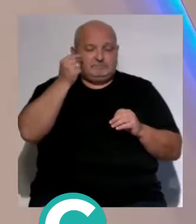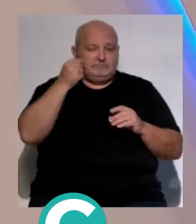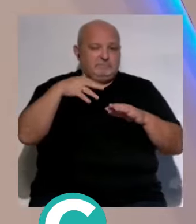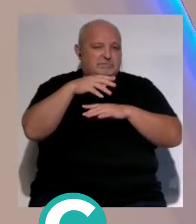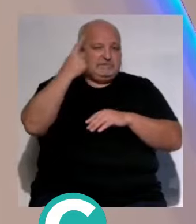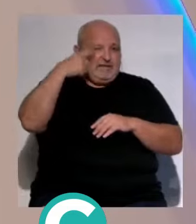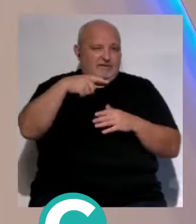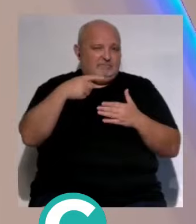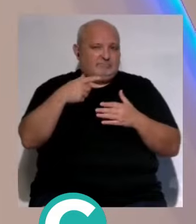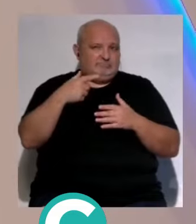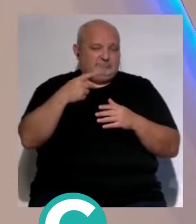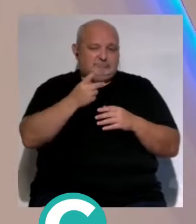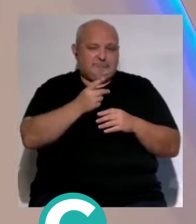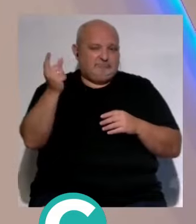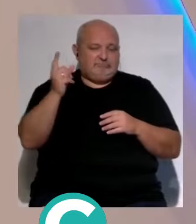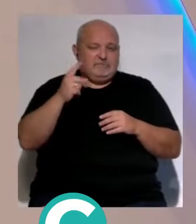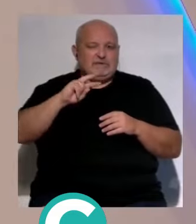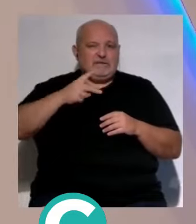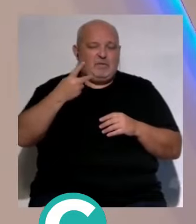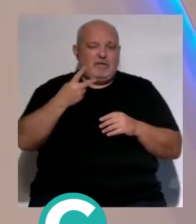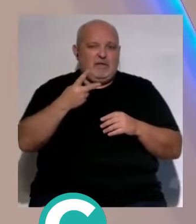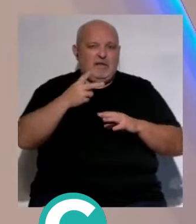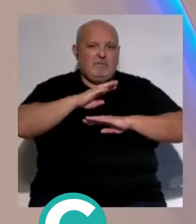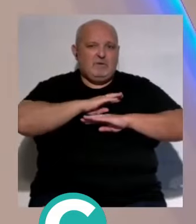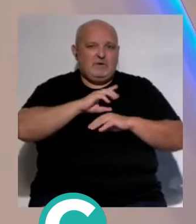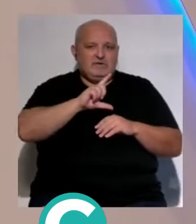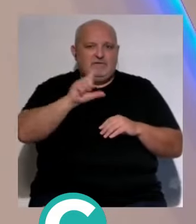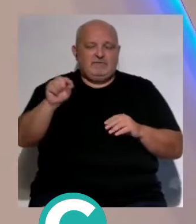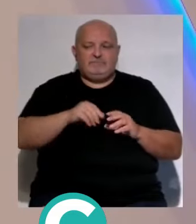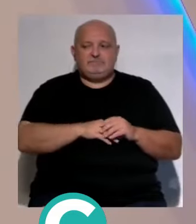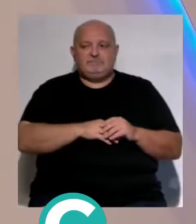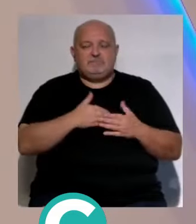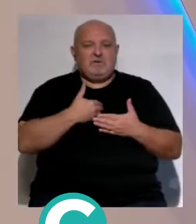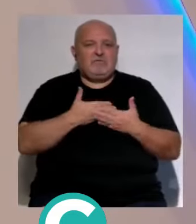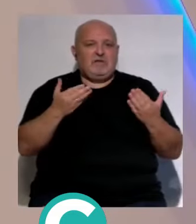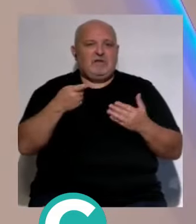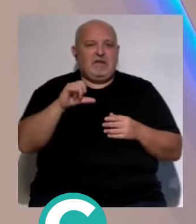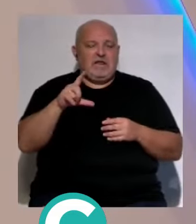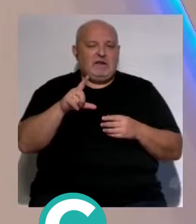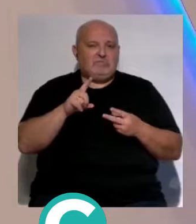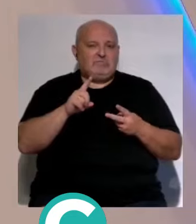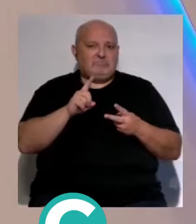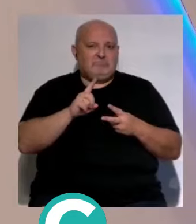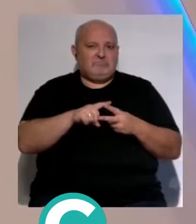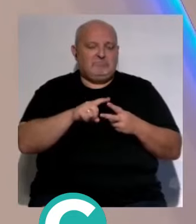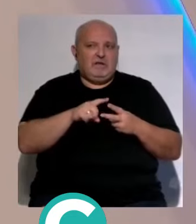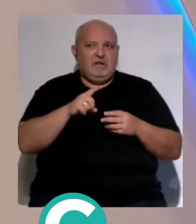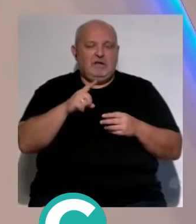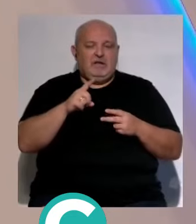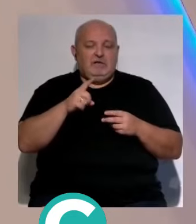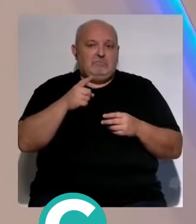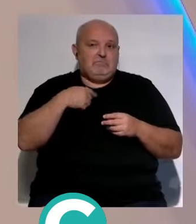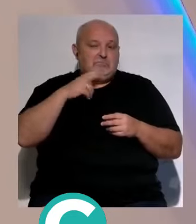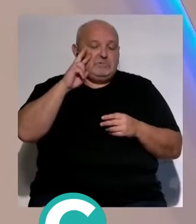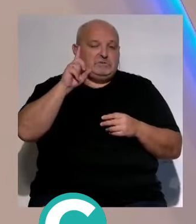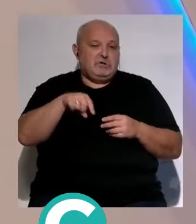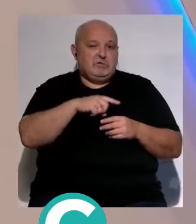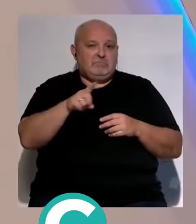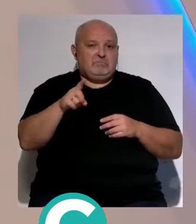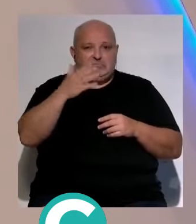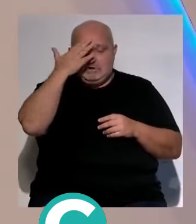O sea, sabíamos que tarde o temprano, y ya en segunda edición, pues iba a salir. Yo confío en David Gil, confío en el portero que tenemos, no sé si será